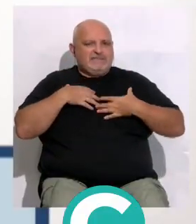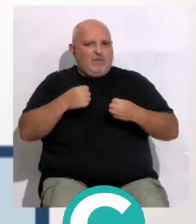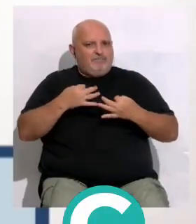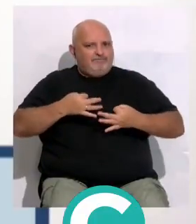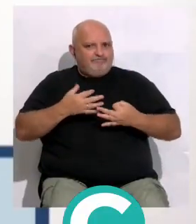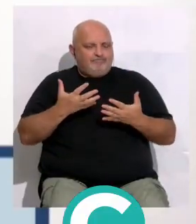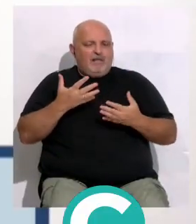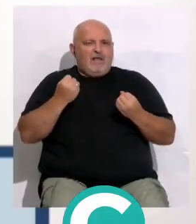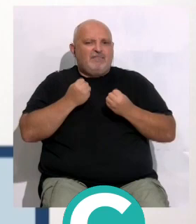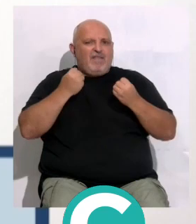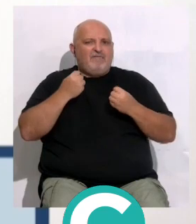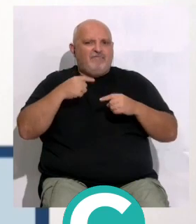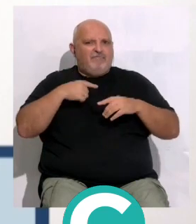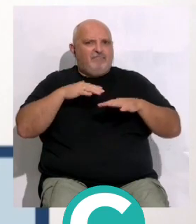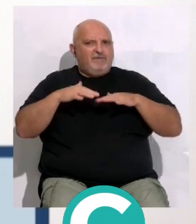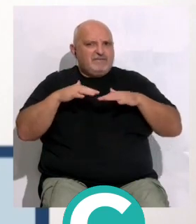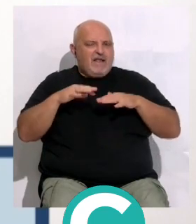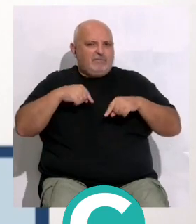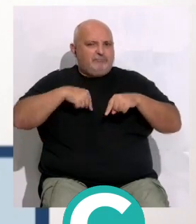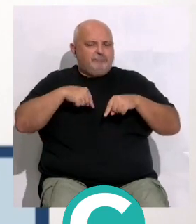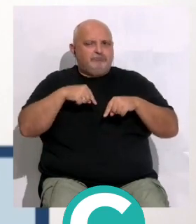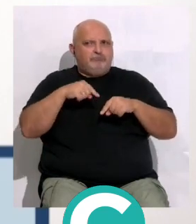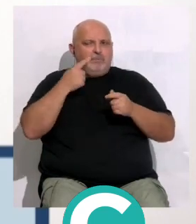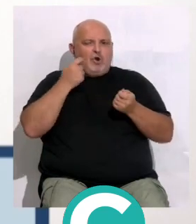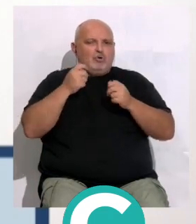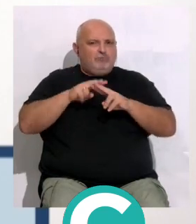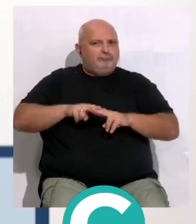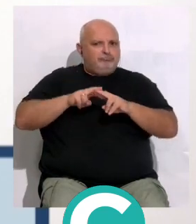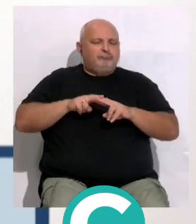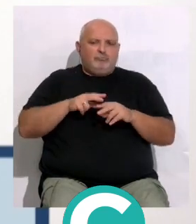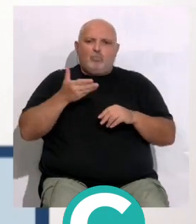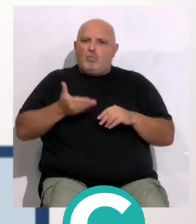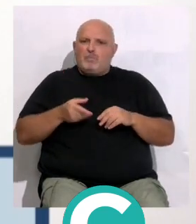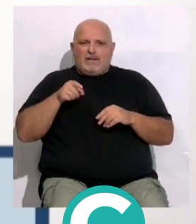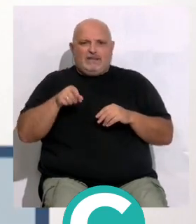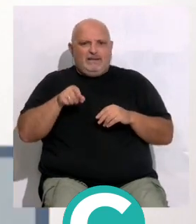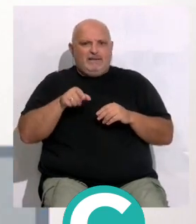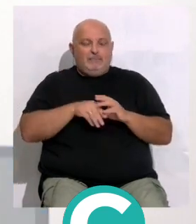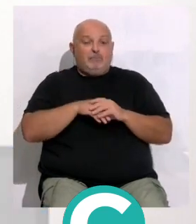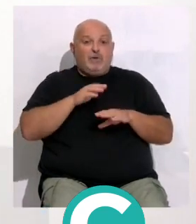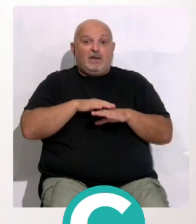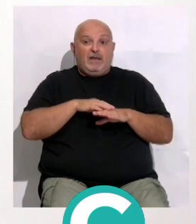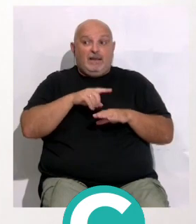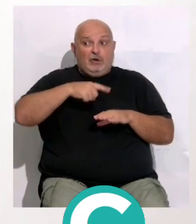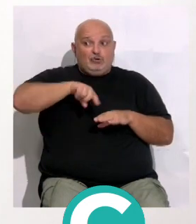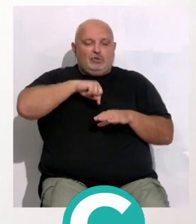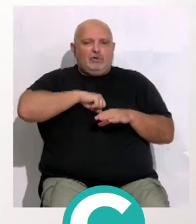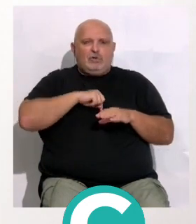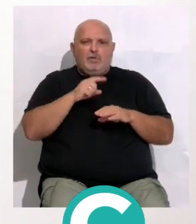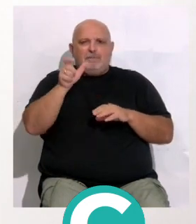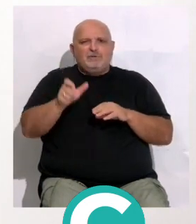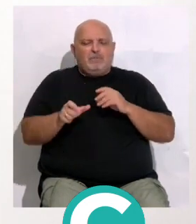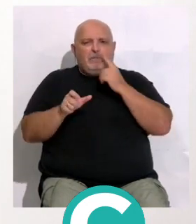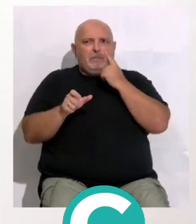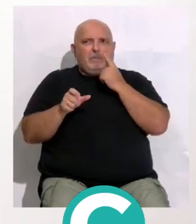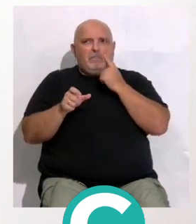estamos realizando actividad física supervisada, que eso tiene un valor muy, muy, muy importante, porque nosotros vamos a estar con una persona